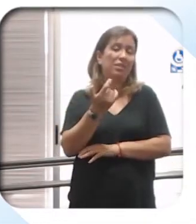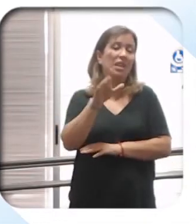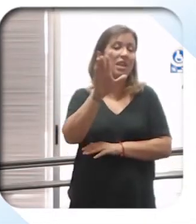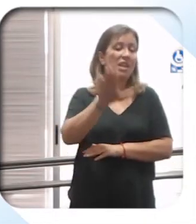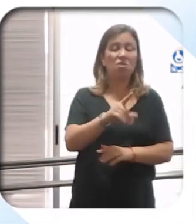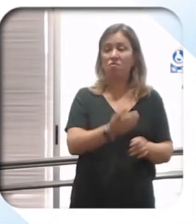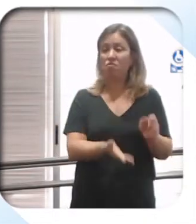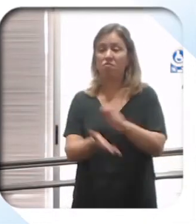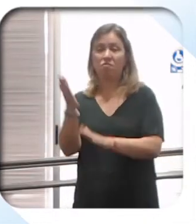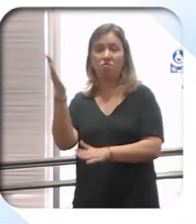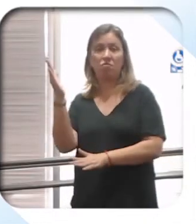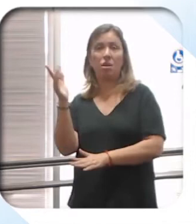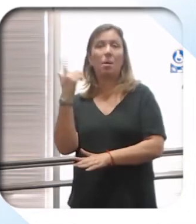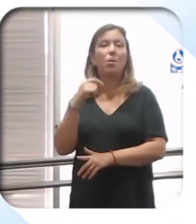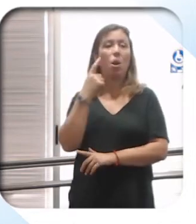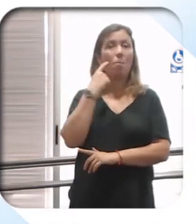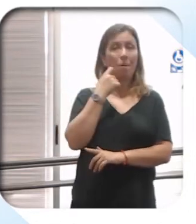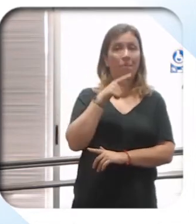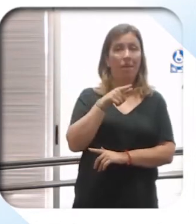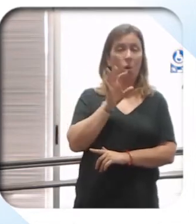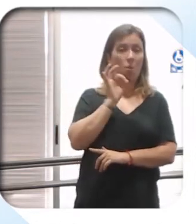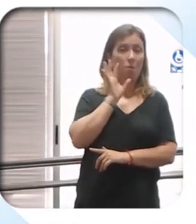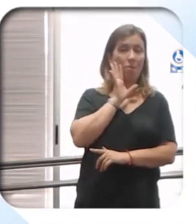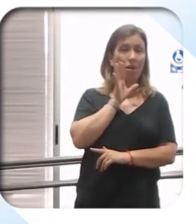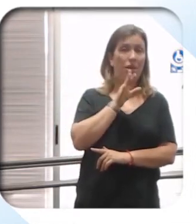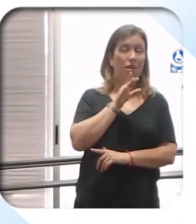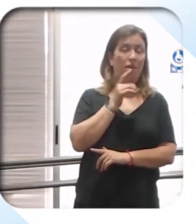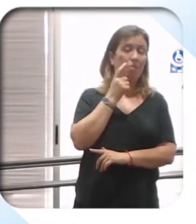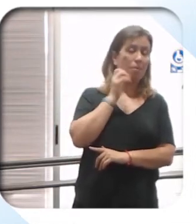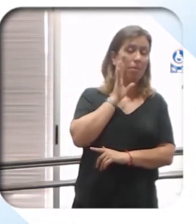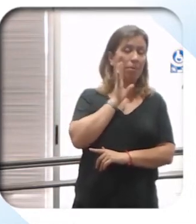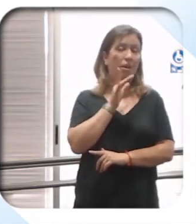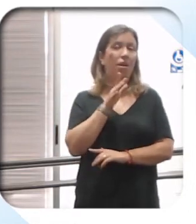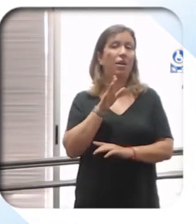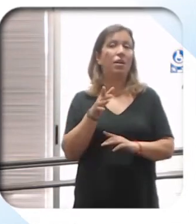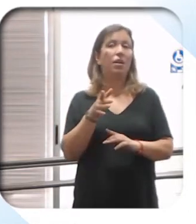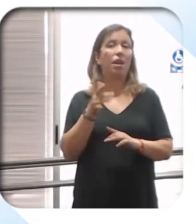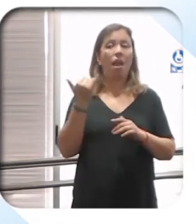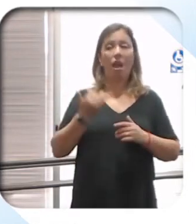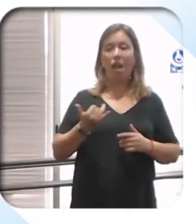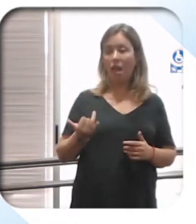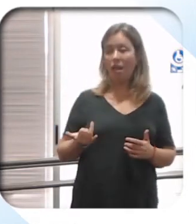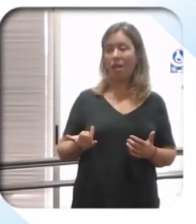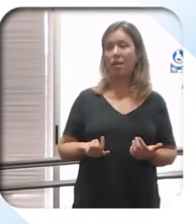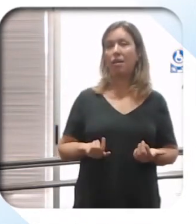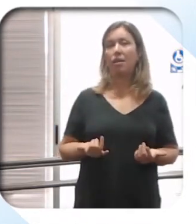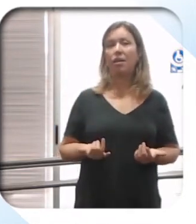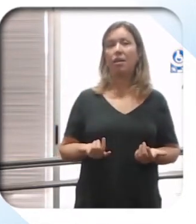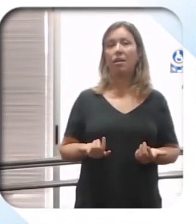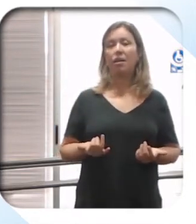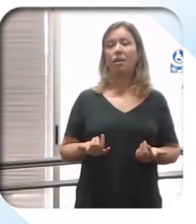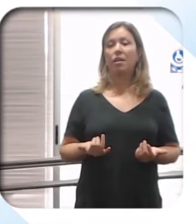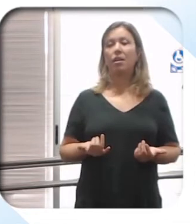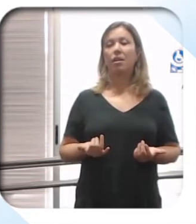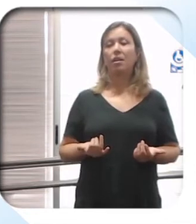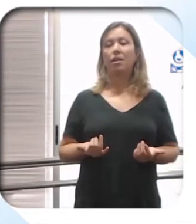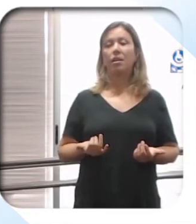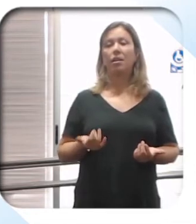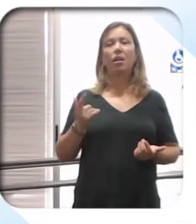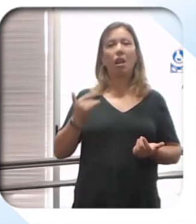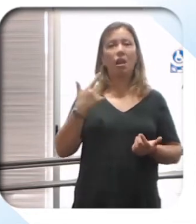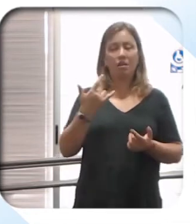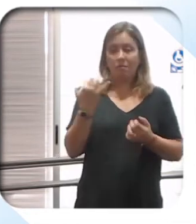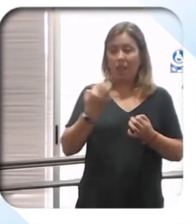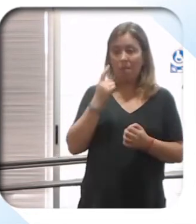va. Pero el padre, sé que generalmente los papás, las mamás, cuando tienen sobre todo ese